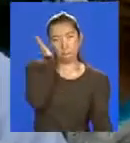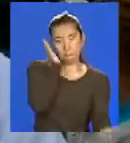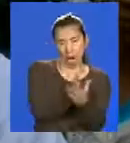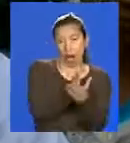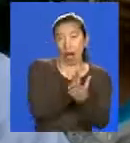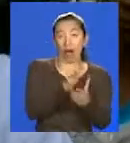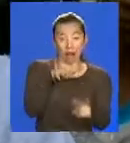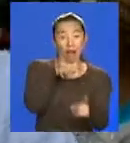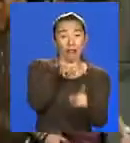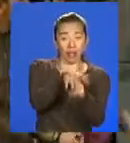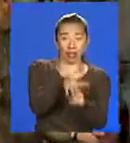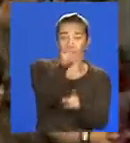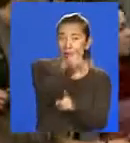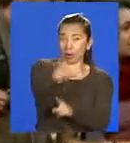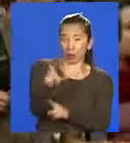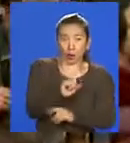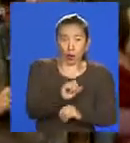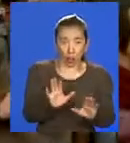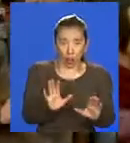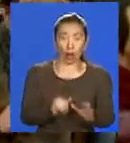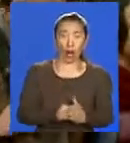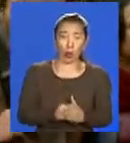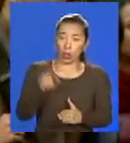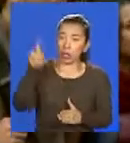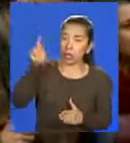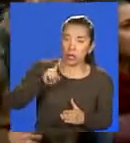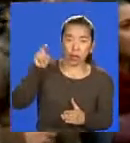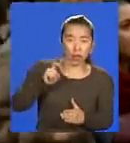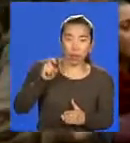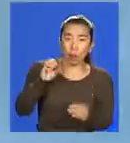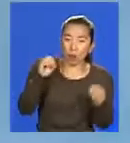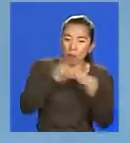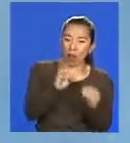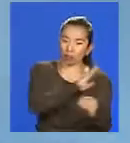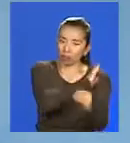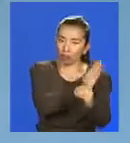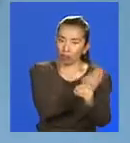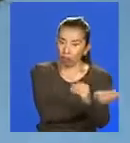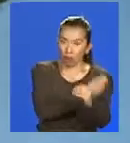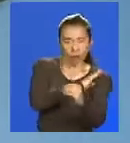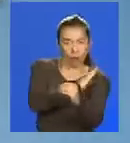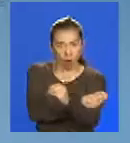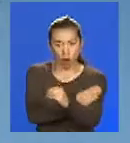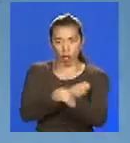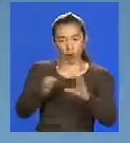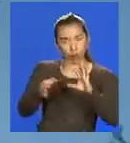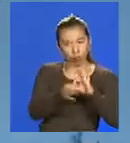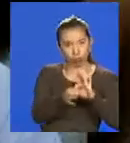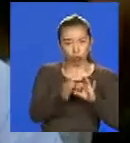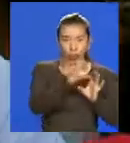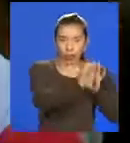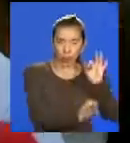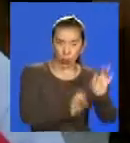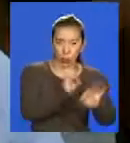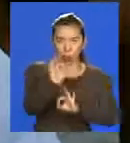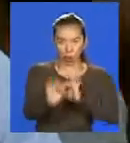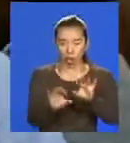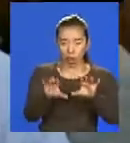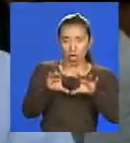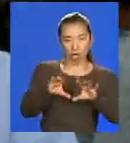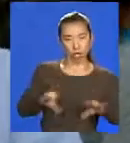afecten la seguridad de los ciudadanos, y por tanto necesitamos reforzar todos los protocolos, los anillos de seguridad, las acciones